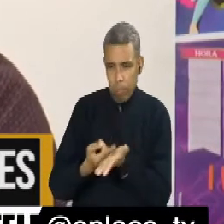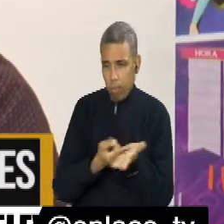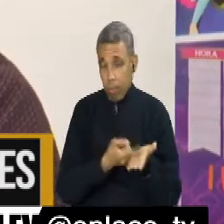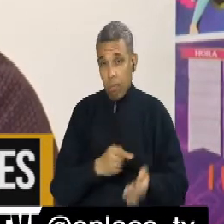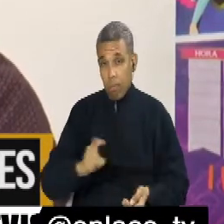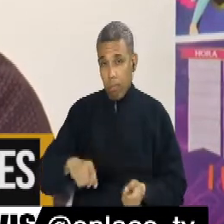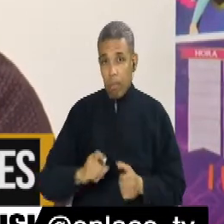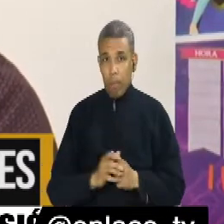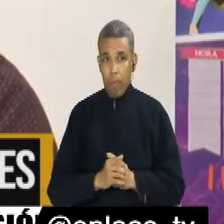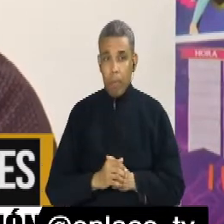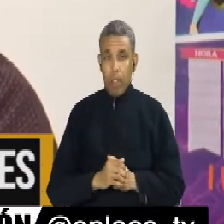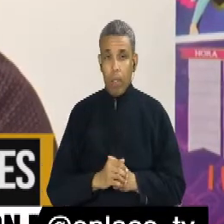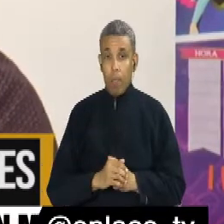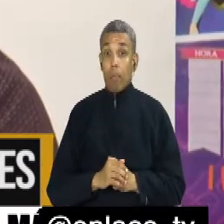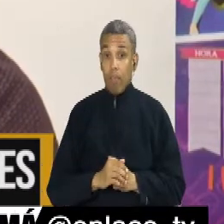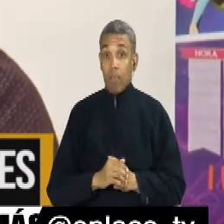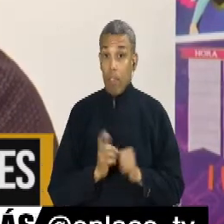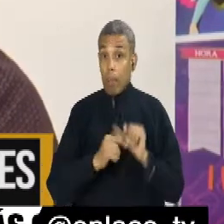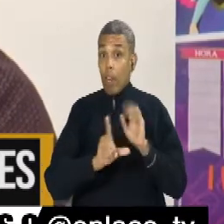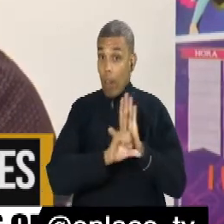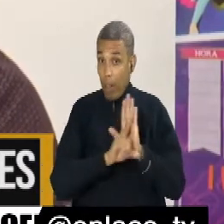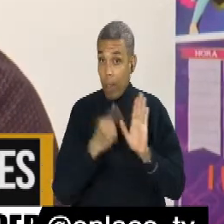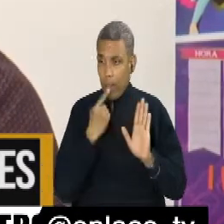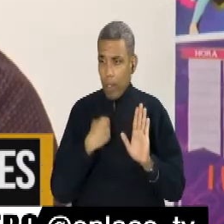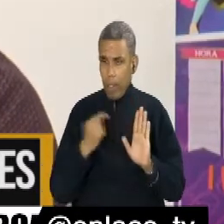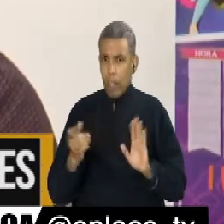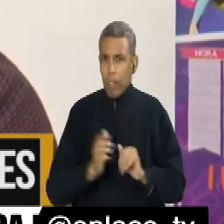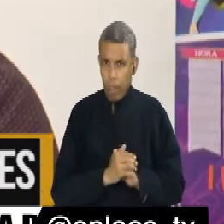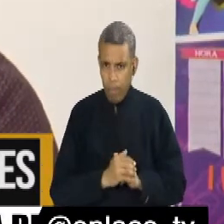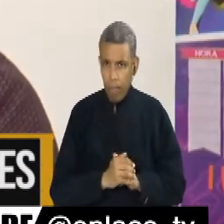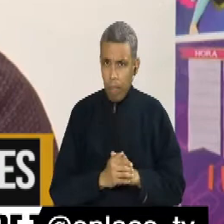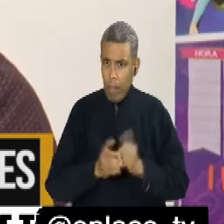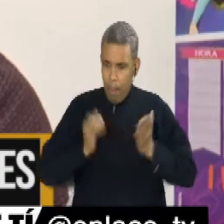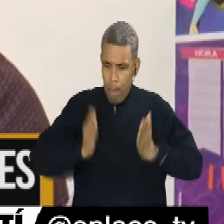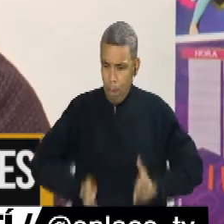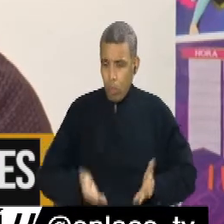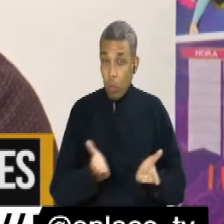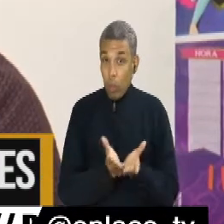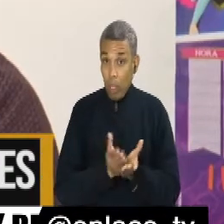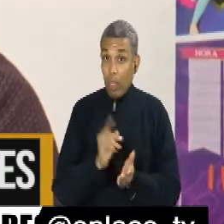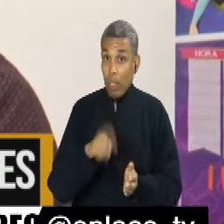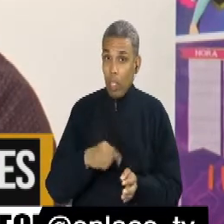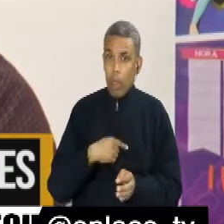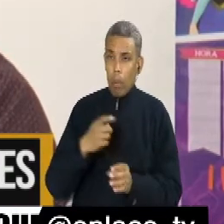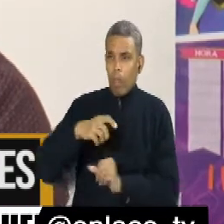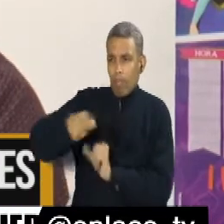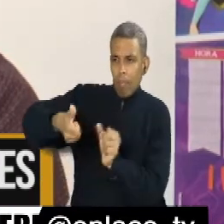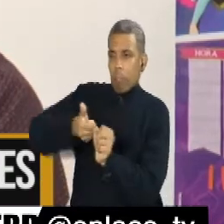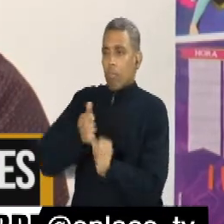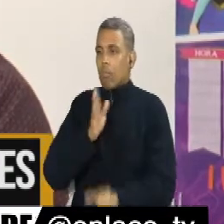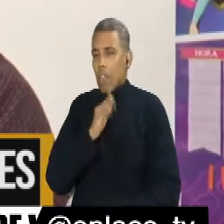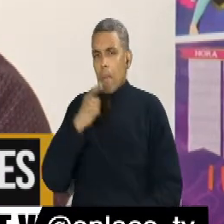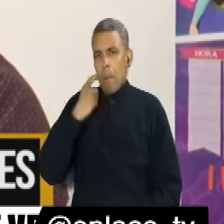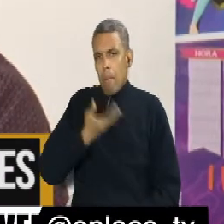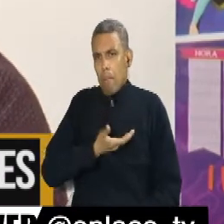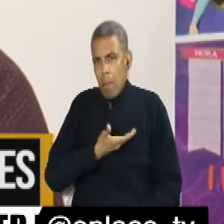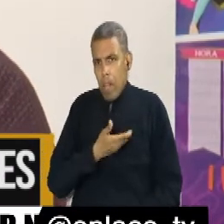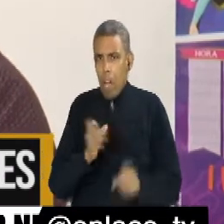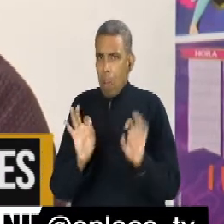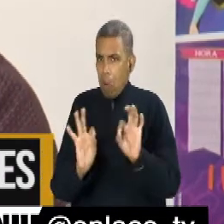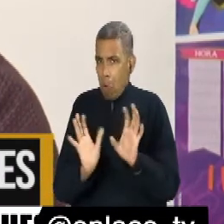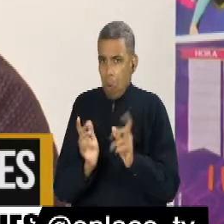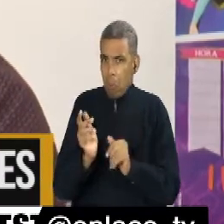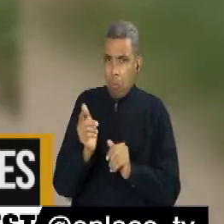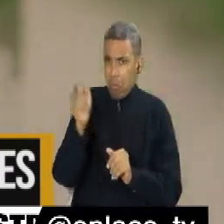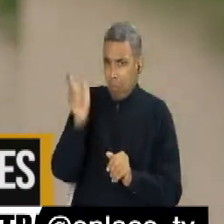legal, su acudiente, y luego entrar a analizar la situación y tomar una medida que lo